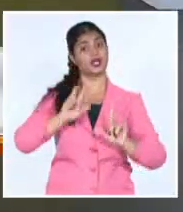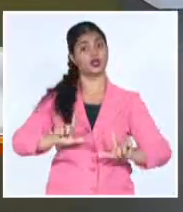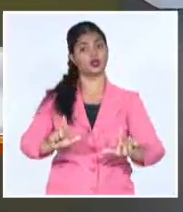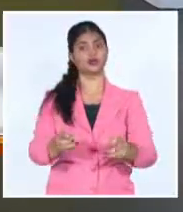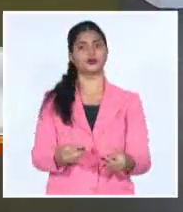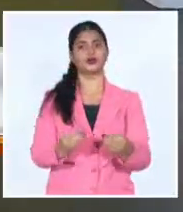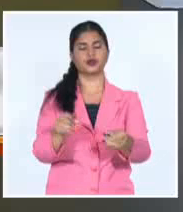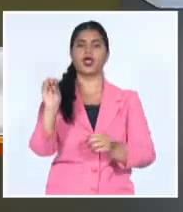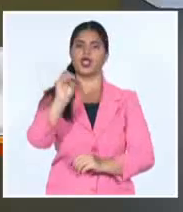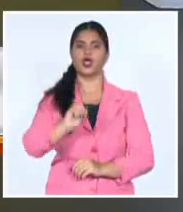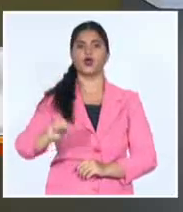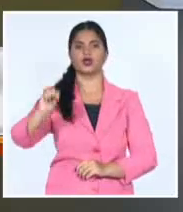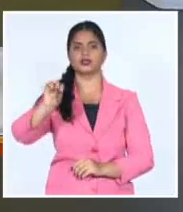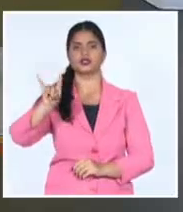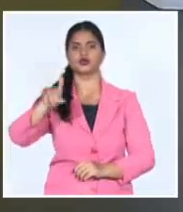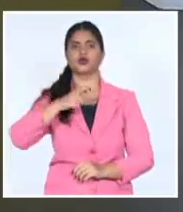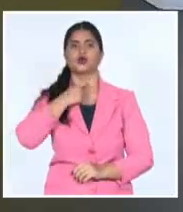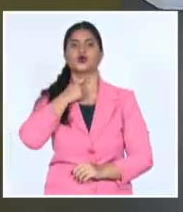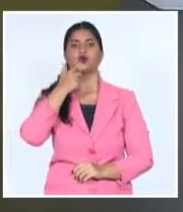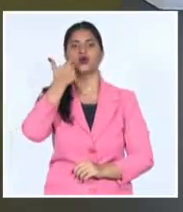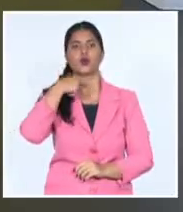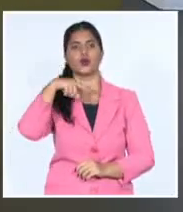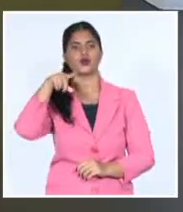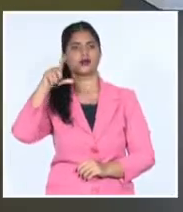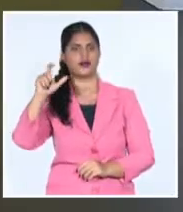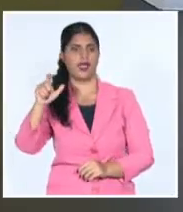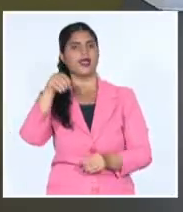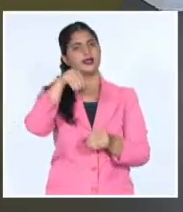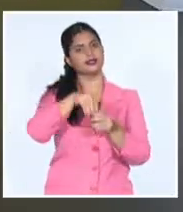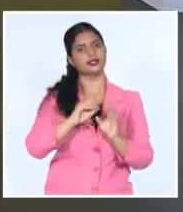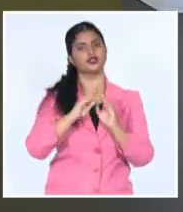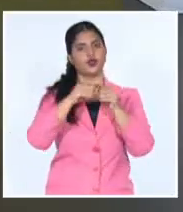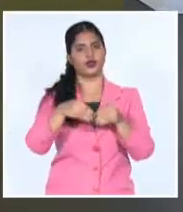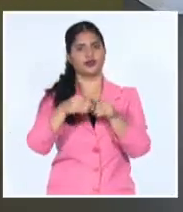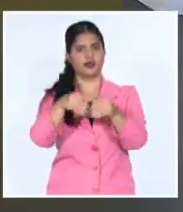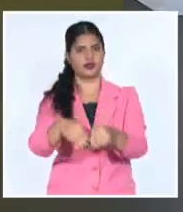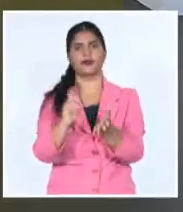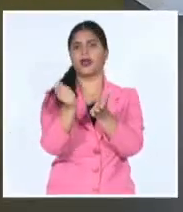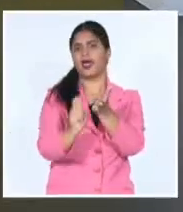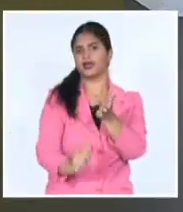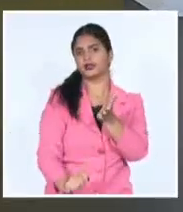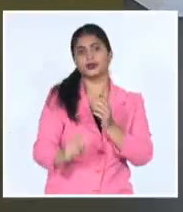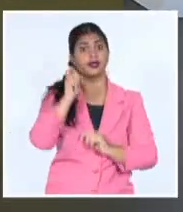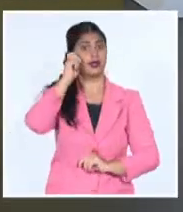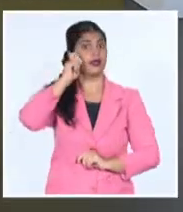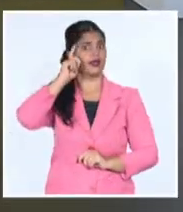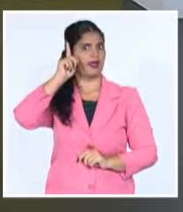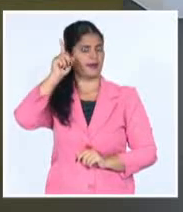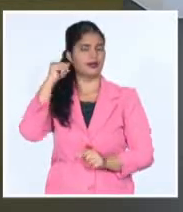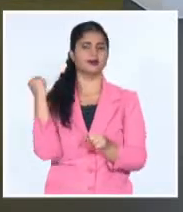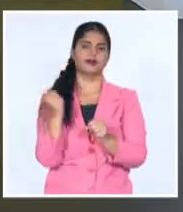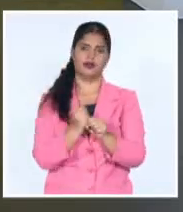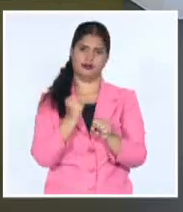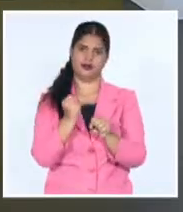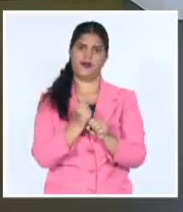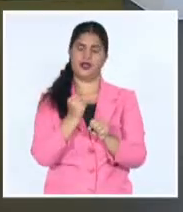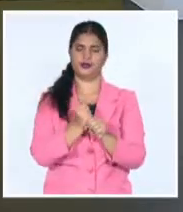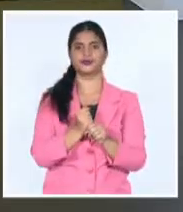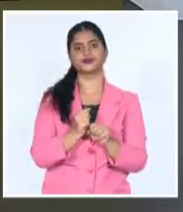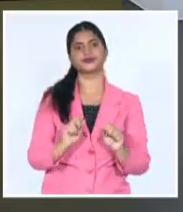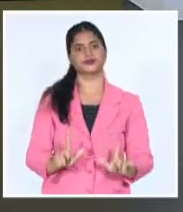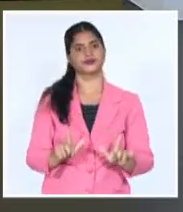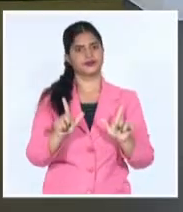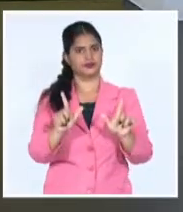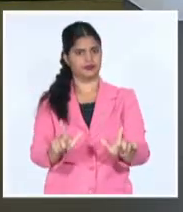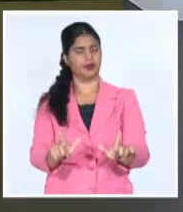de Escritores y Artistas de Cuba en territorio granmense a los escritores con destacada trayectoria en su creación. La ceremonia fue